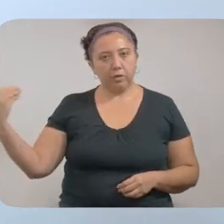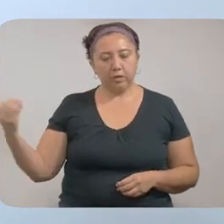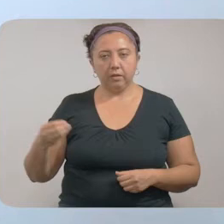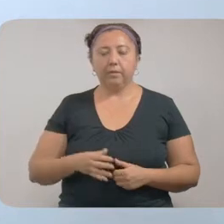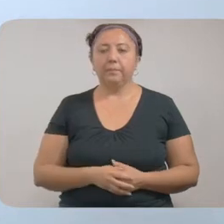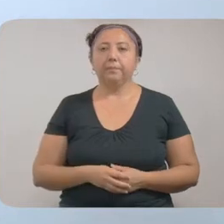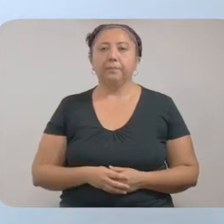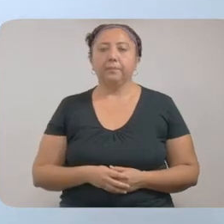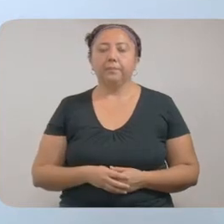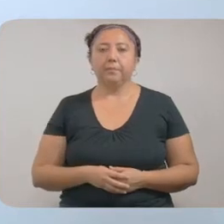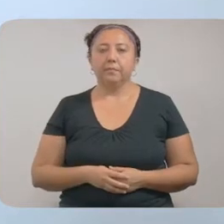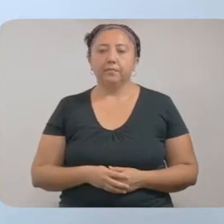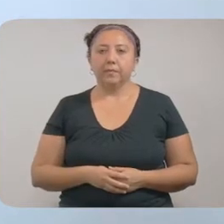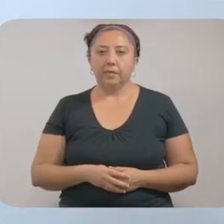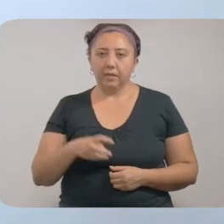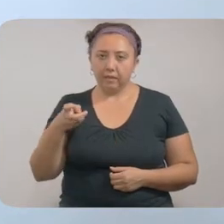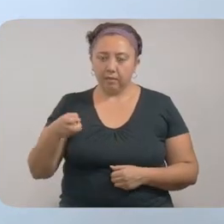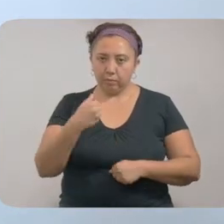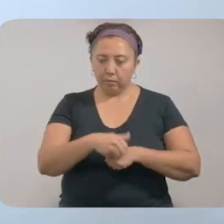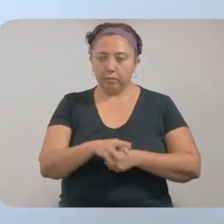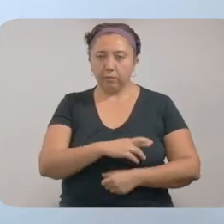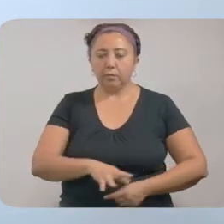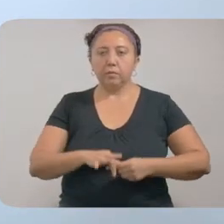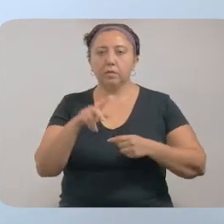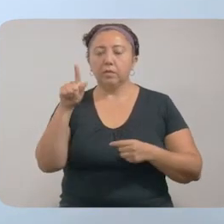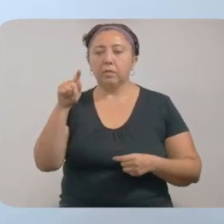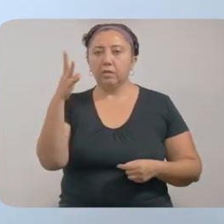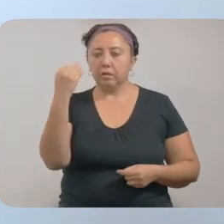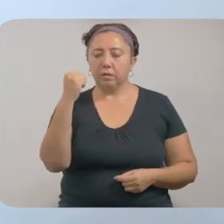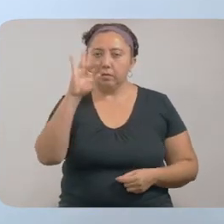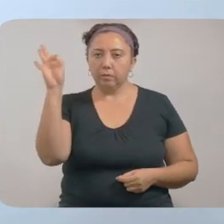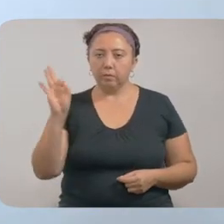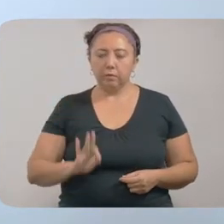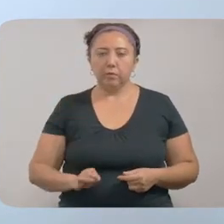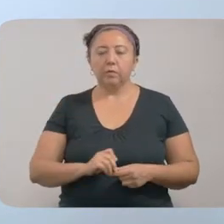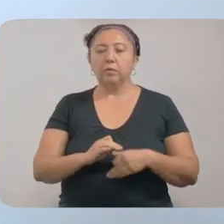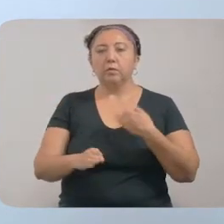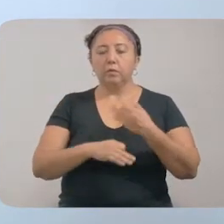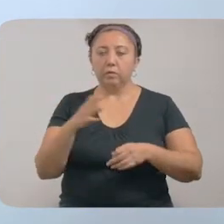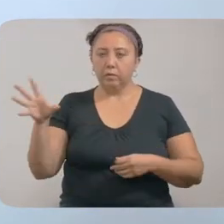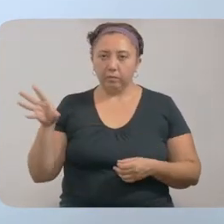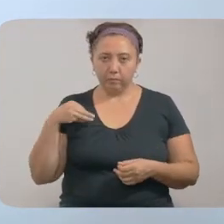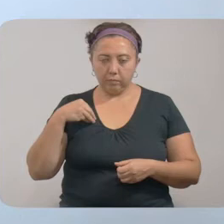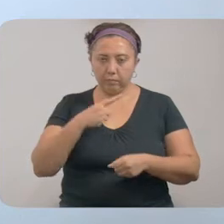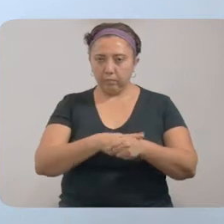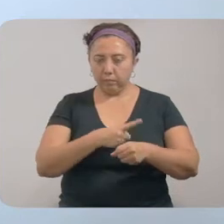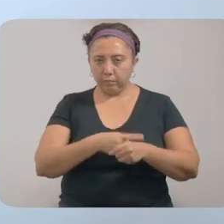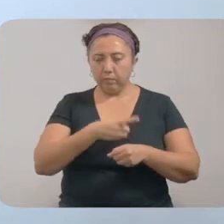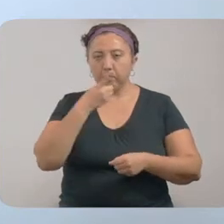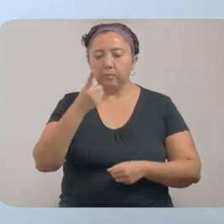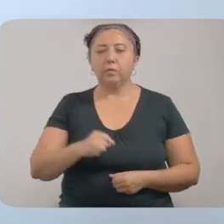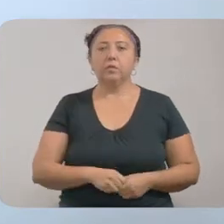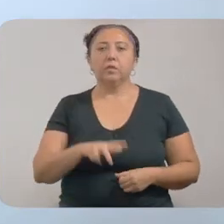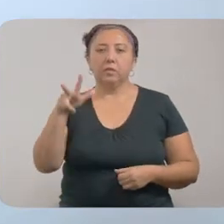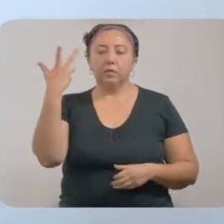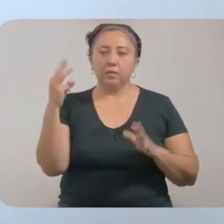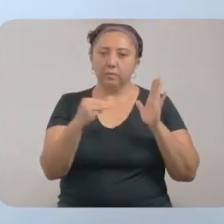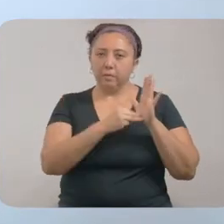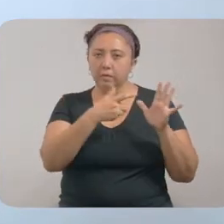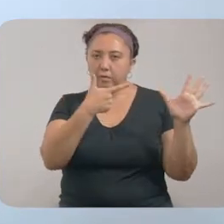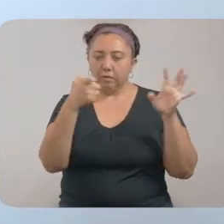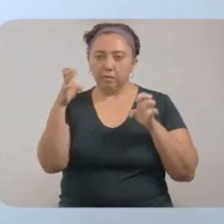ni pueden contagiar esta cifra representa el 79 por ciento del total de contagios registrados que son 13 mil